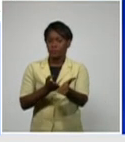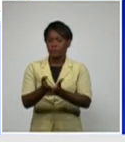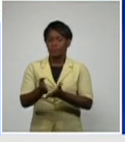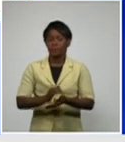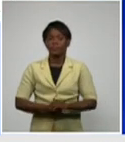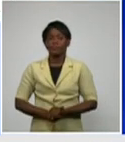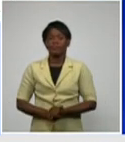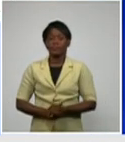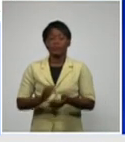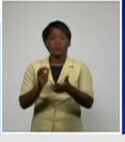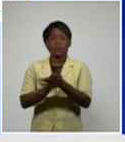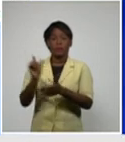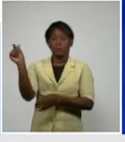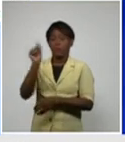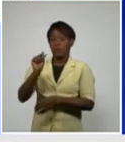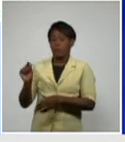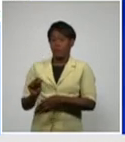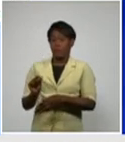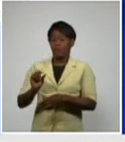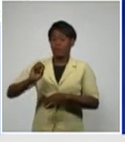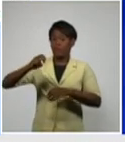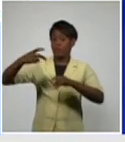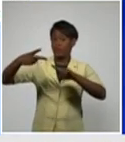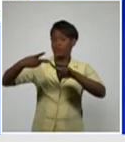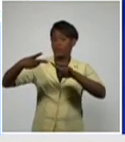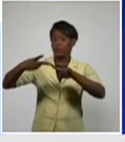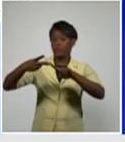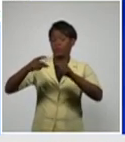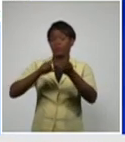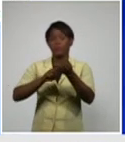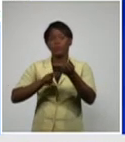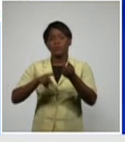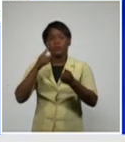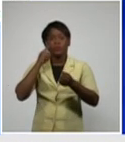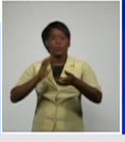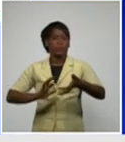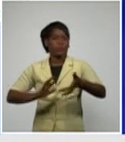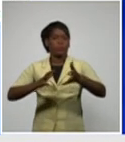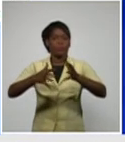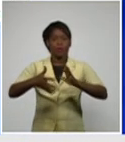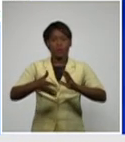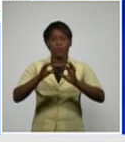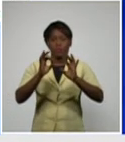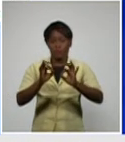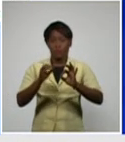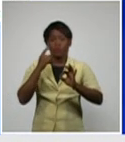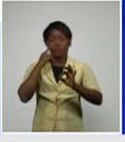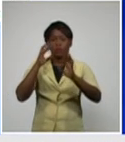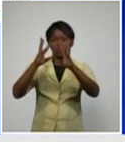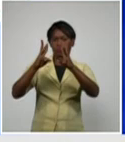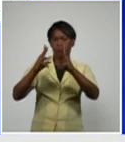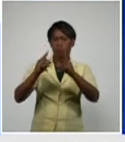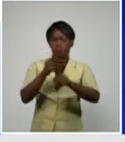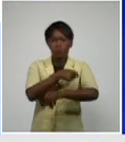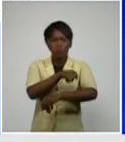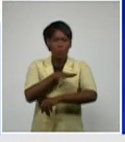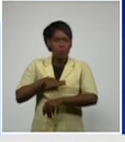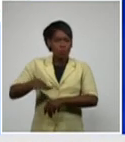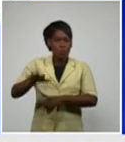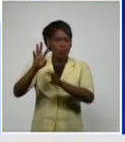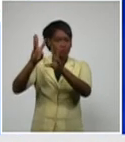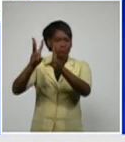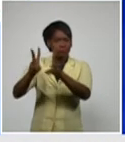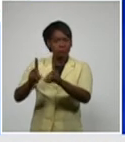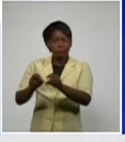la segunda provincia con mayor tasa de incidencia de nuestro país, ahí ustedes ven cómo